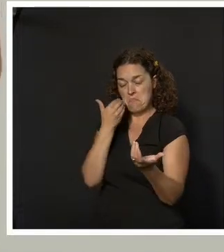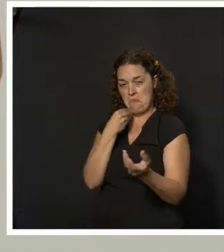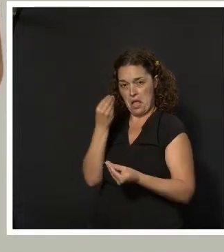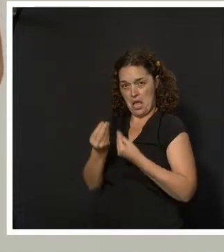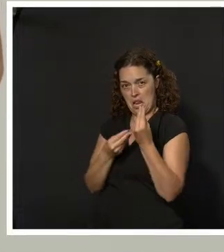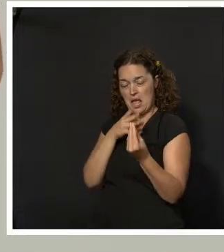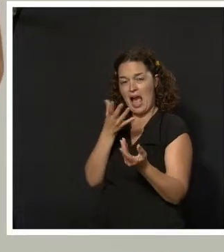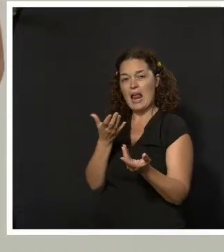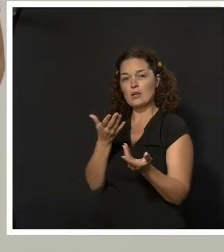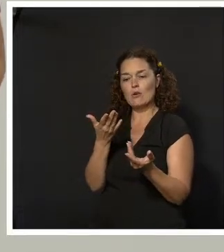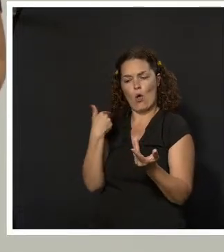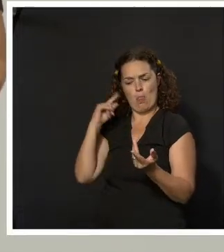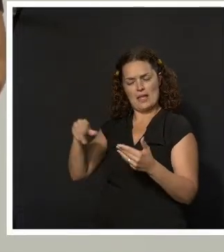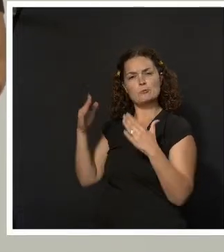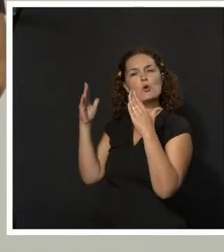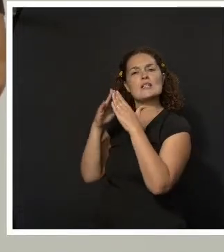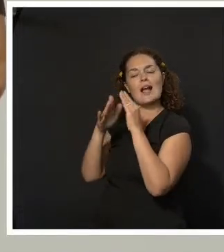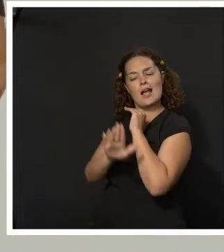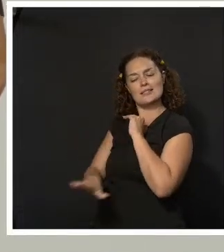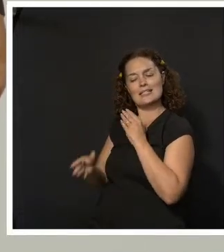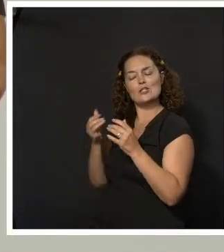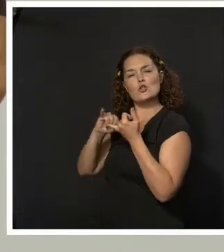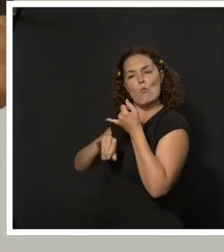que espero que el fajas luego en la casa